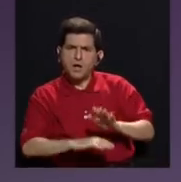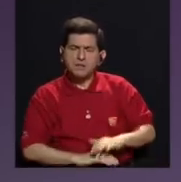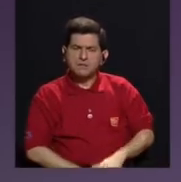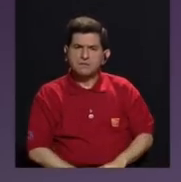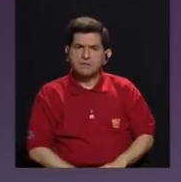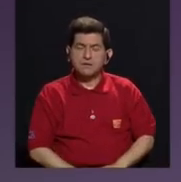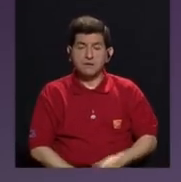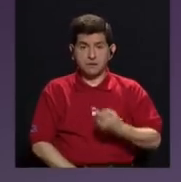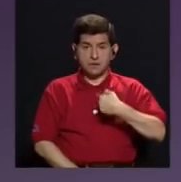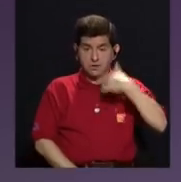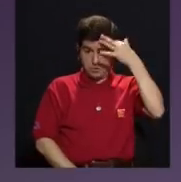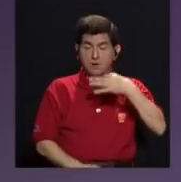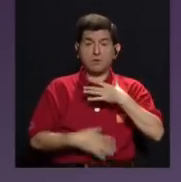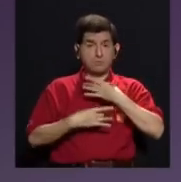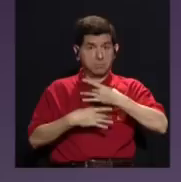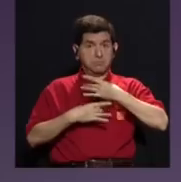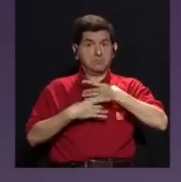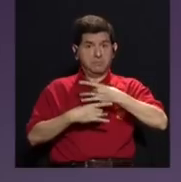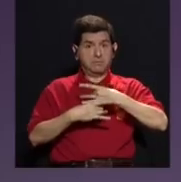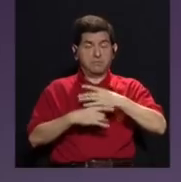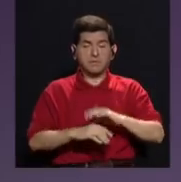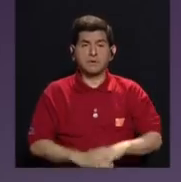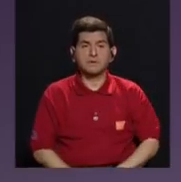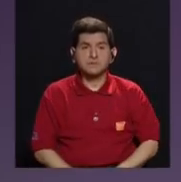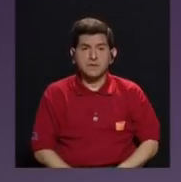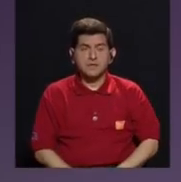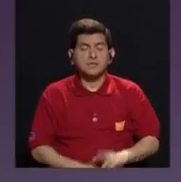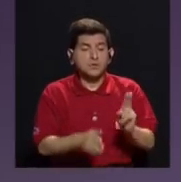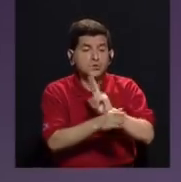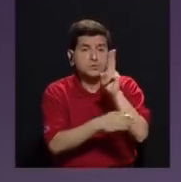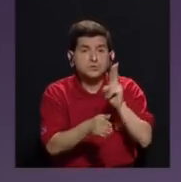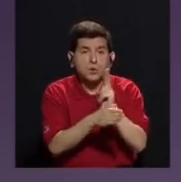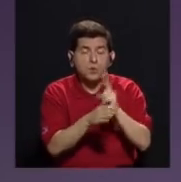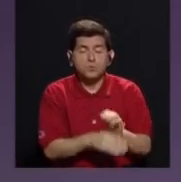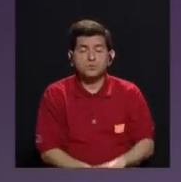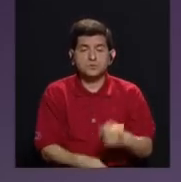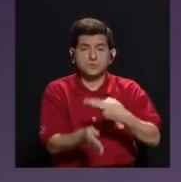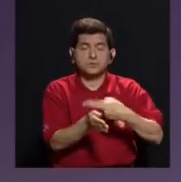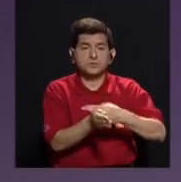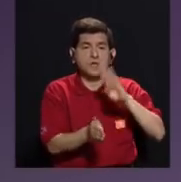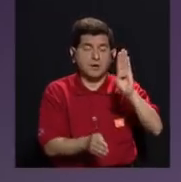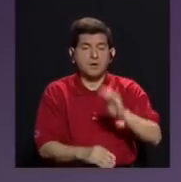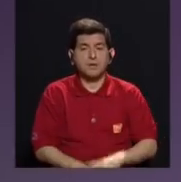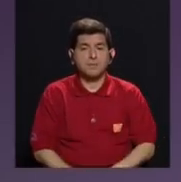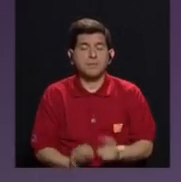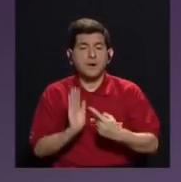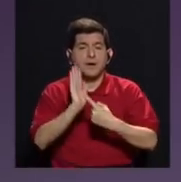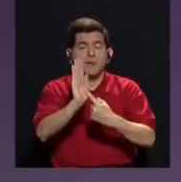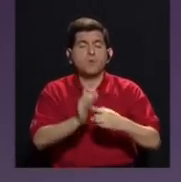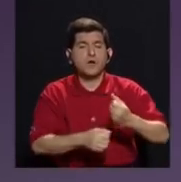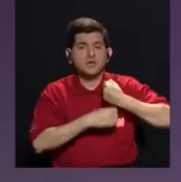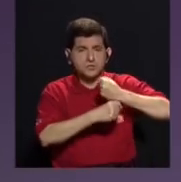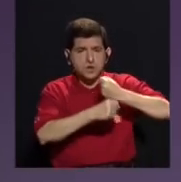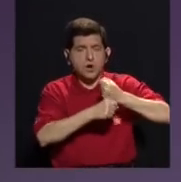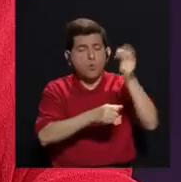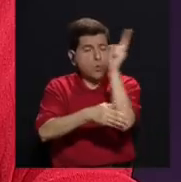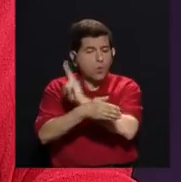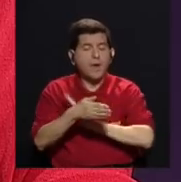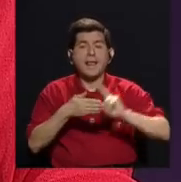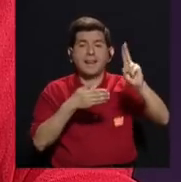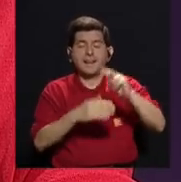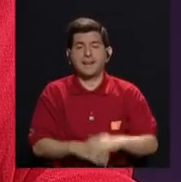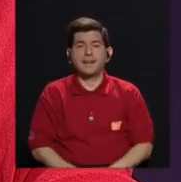y para mí es muy interesante ver cómo se está utilizando la bomba para las manifestaciones como en las huelgas de la universidad